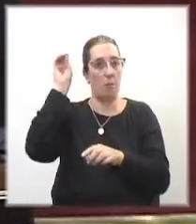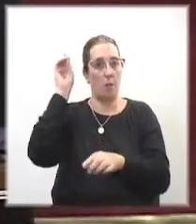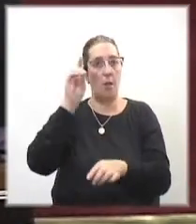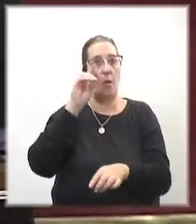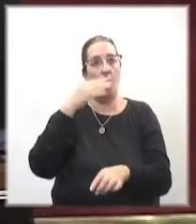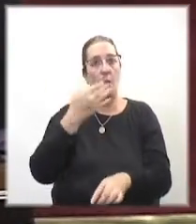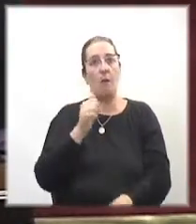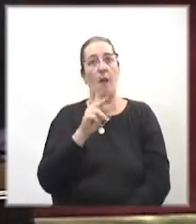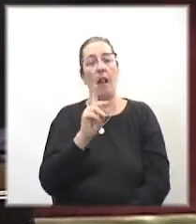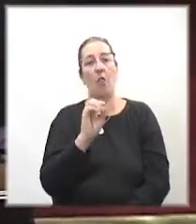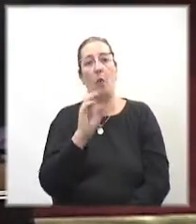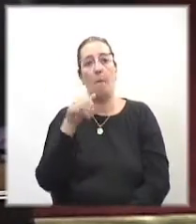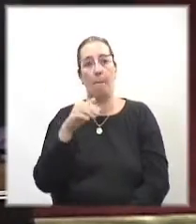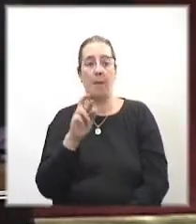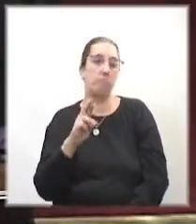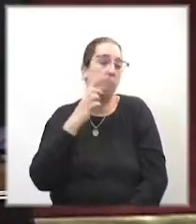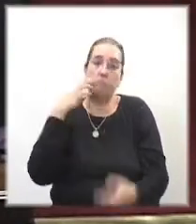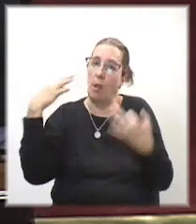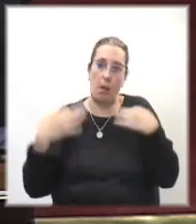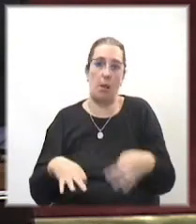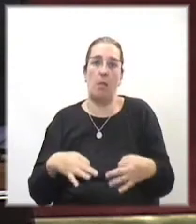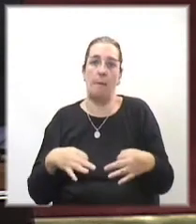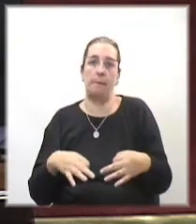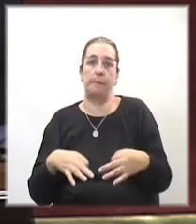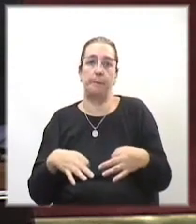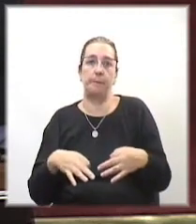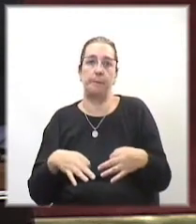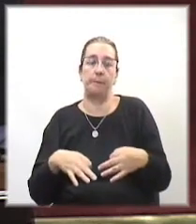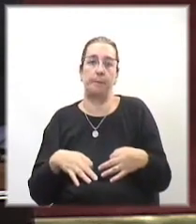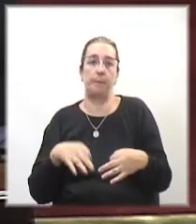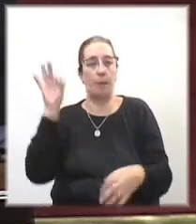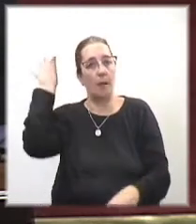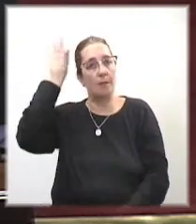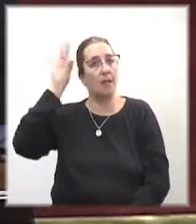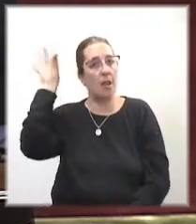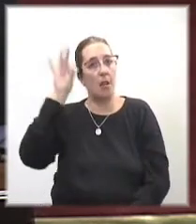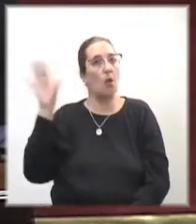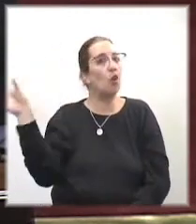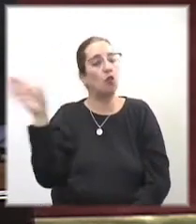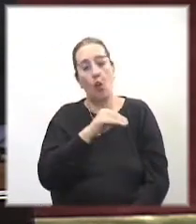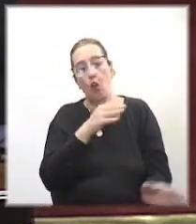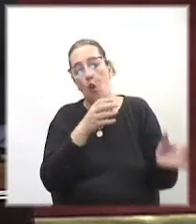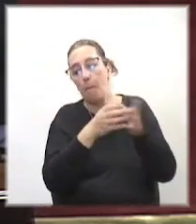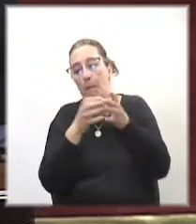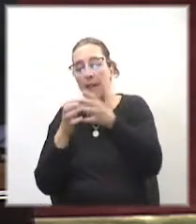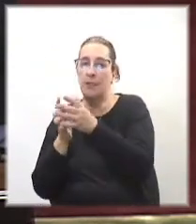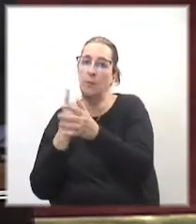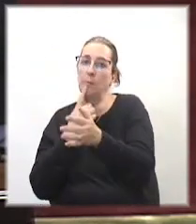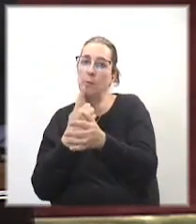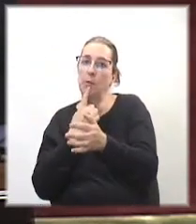Valdomir. Es una realidad. En el Senado todos los partidos políticos,